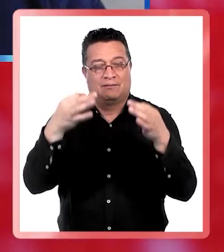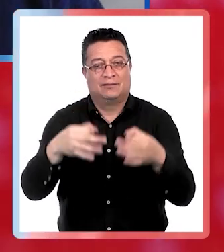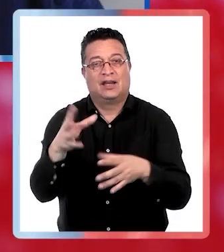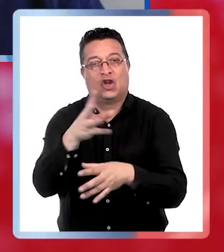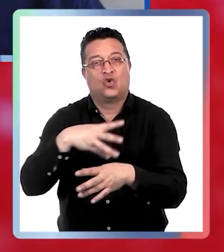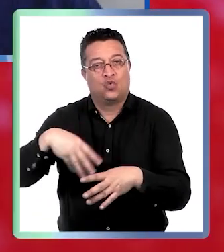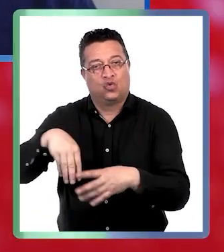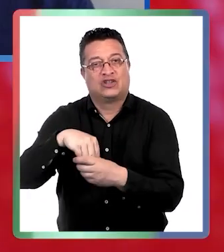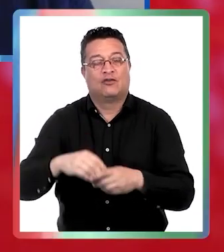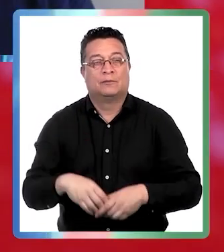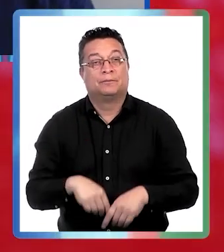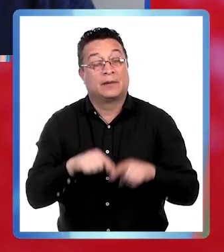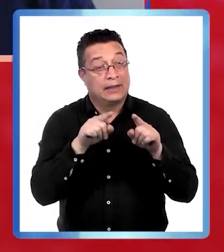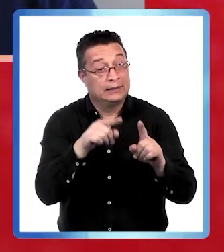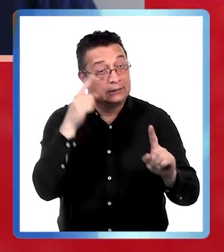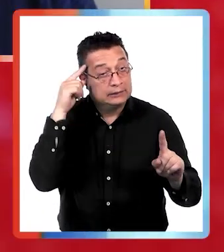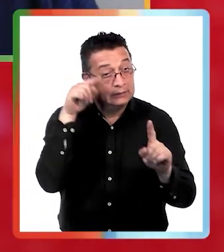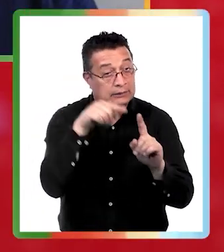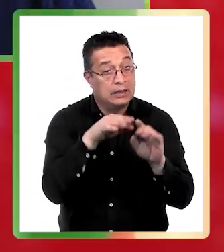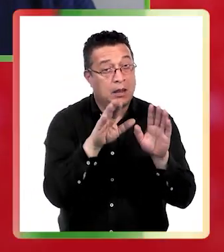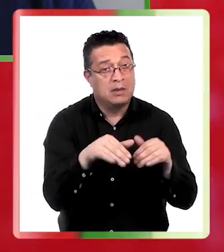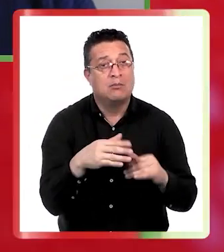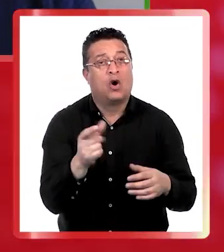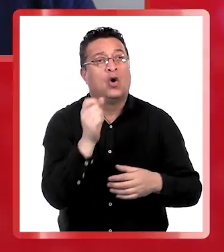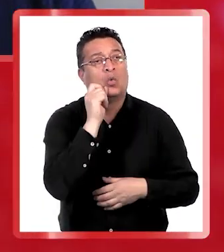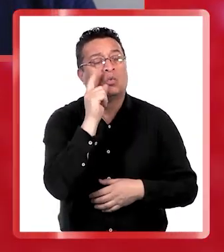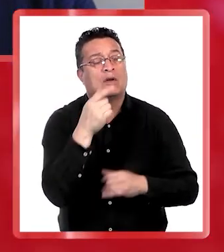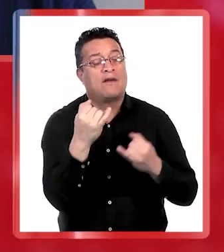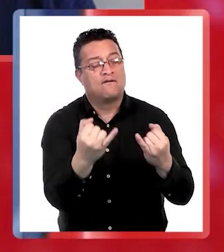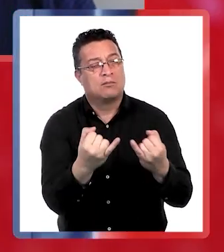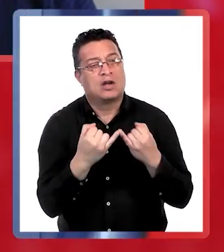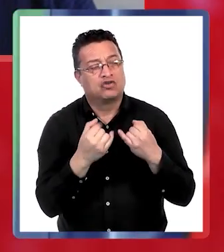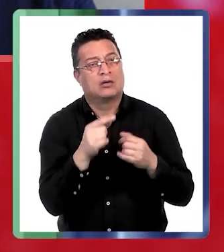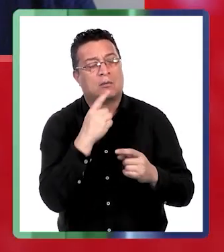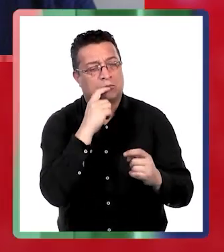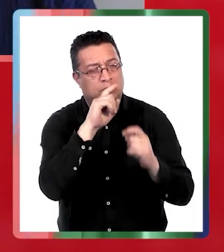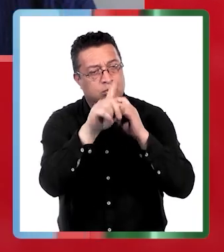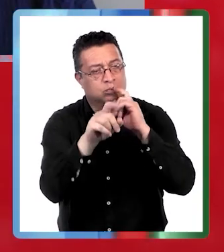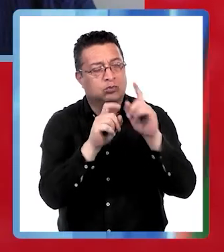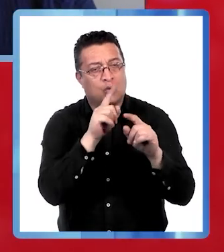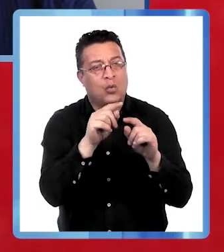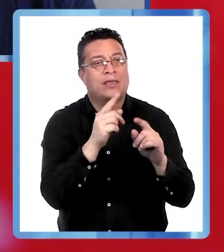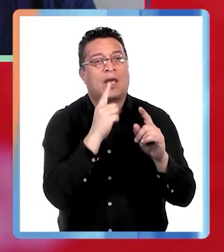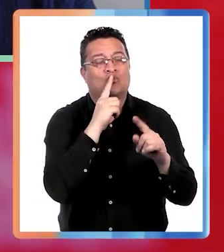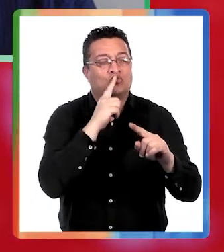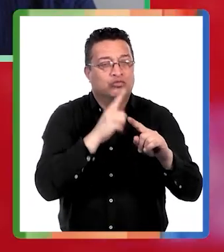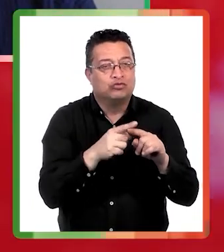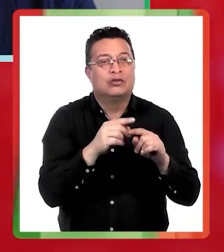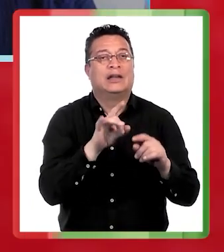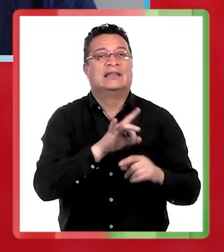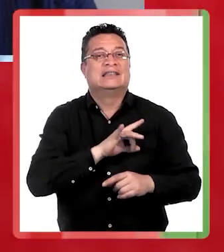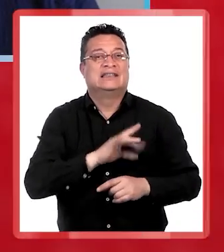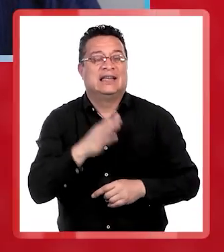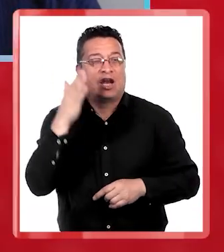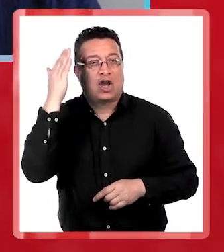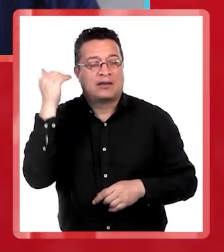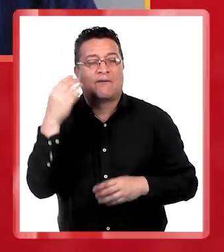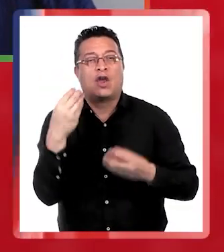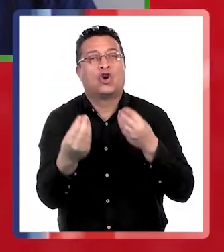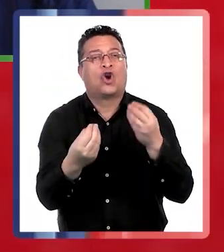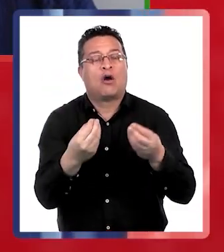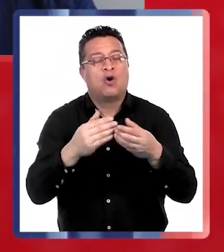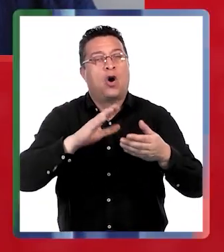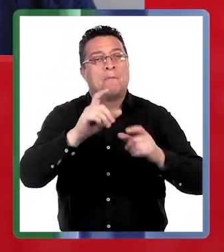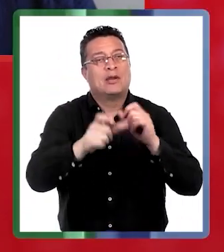realmente inclusivos. Y en esa misma línea, Emilio, ¿qué información pudieron reunir en la encuesta Chile no sabe con respecto a cómo las personas